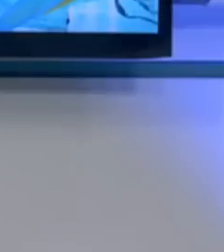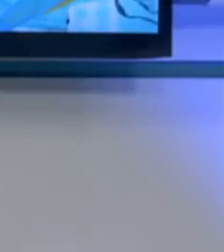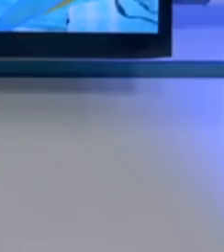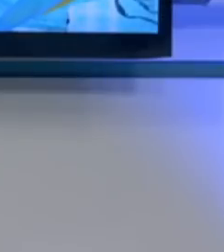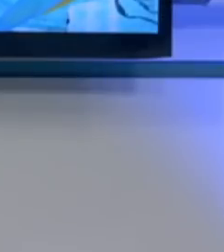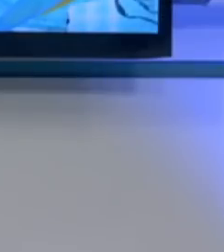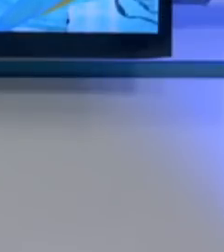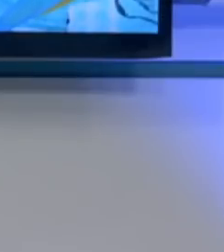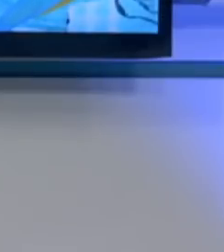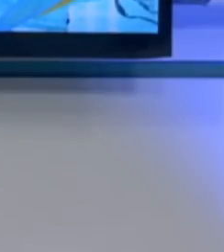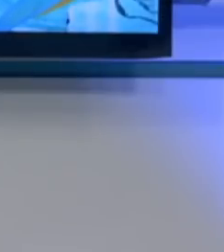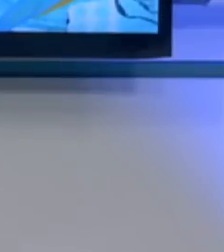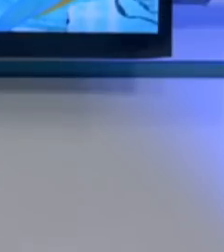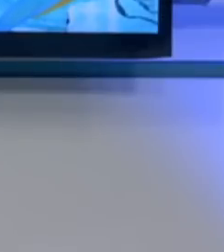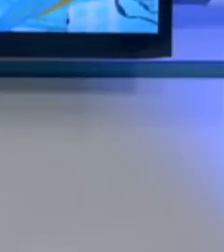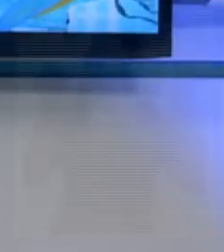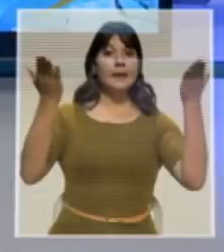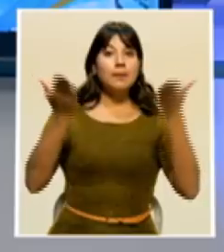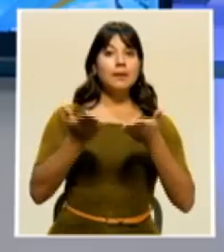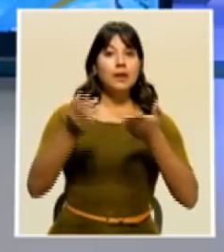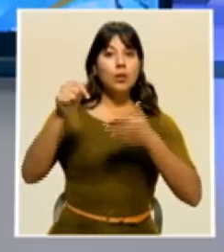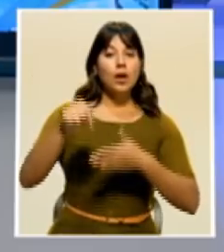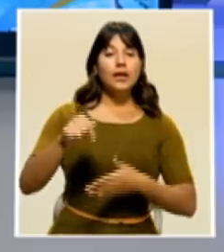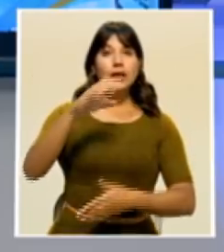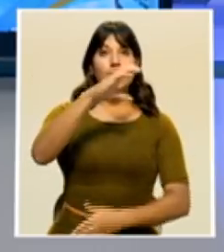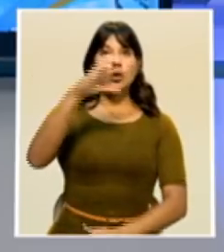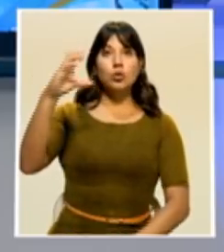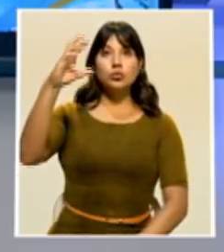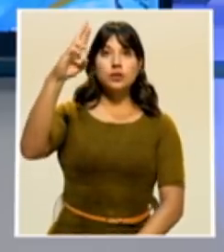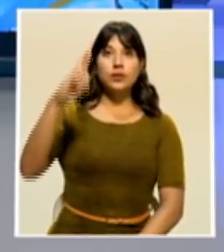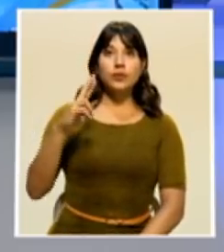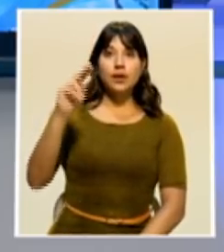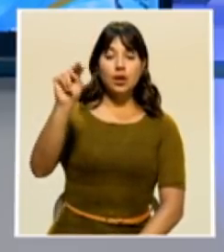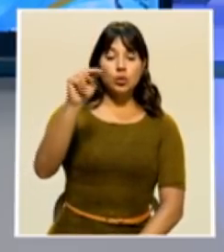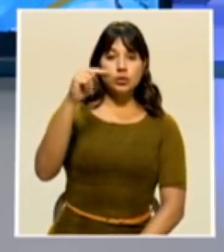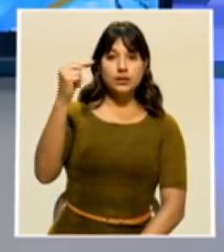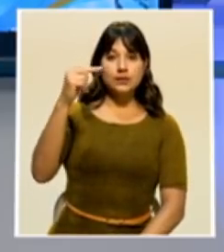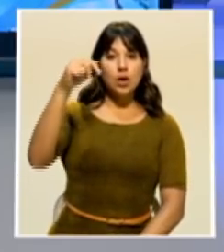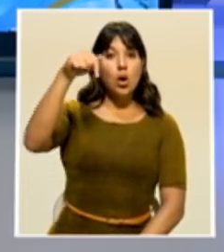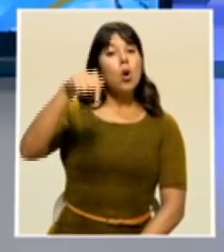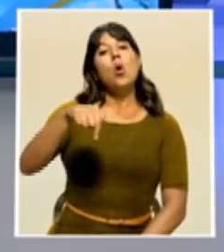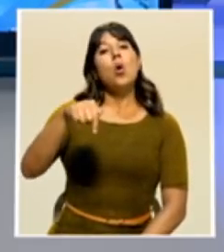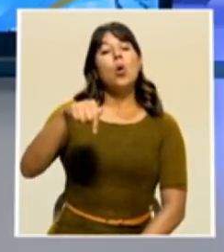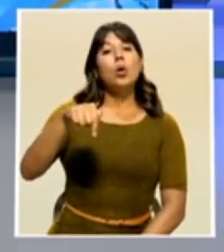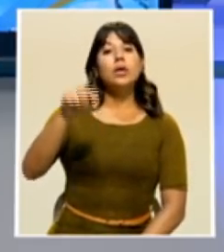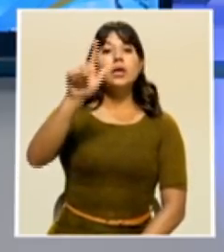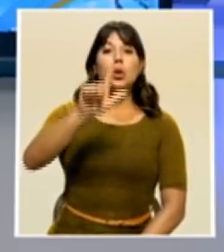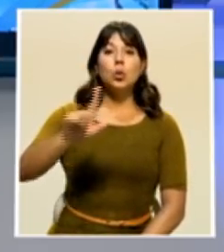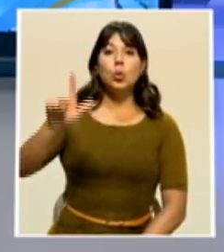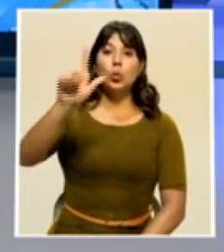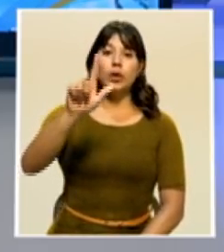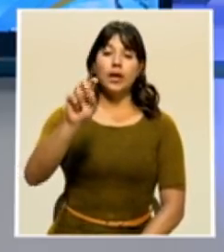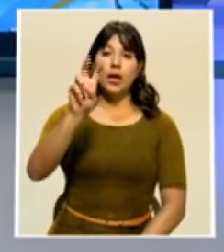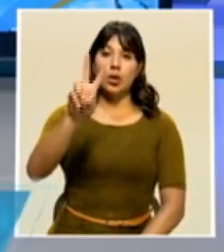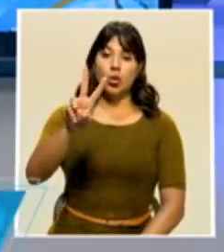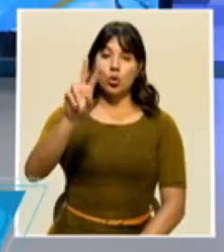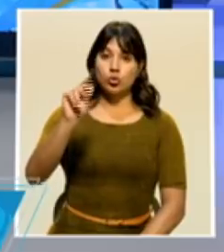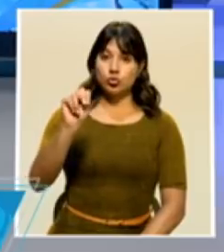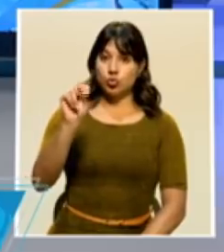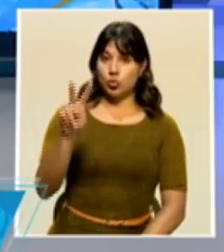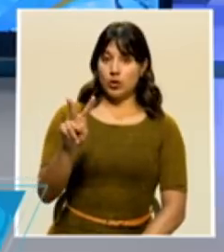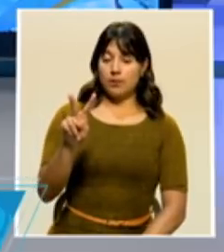Buenas noches, bienvenidos a la edición estelar de Costa Rica Noticias de este lunes 2 de